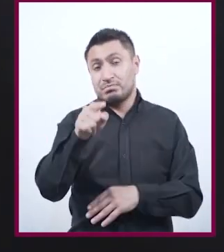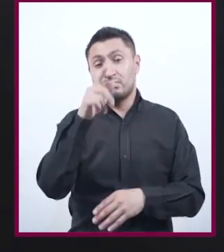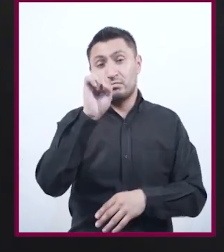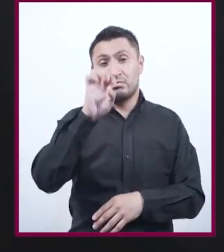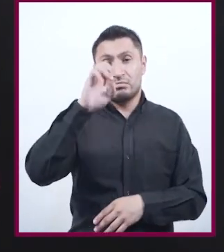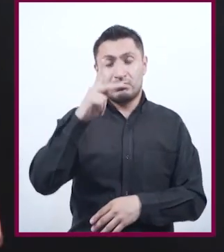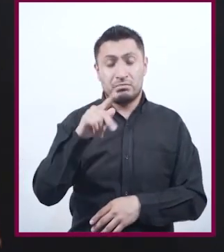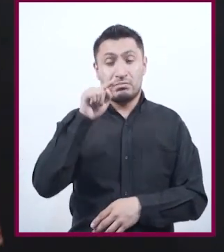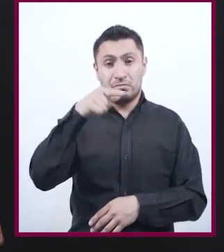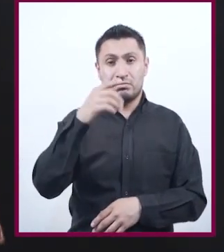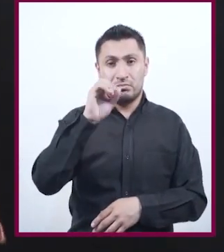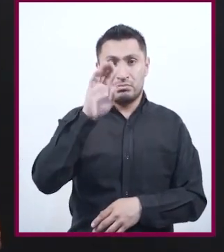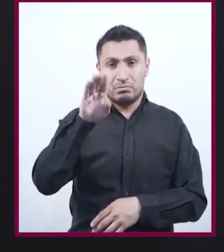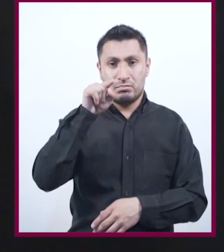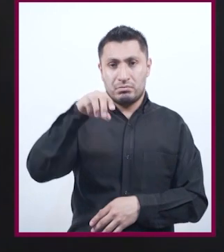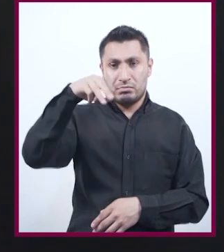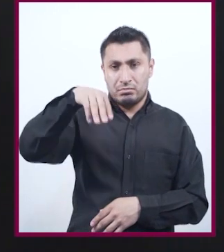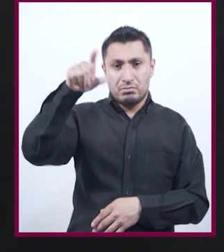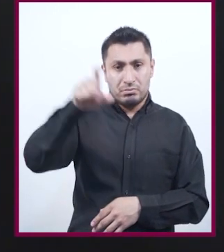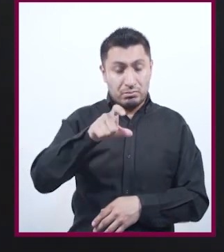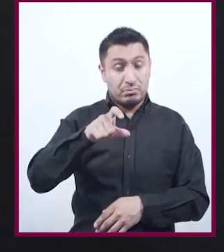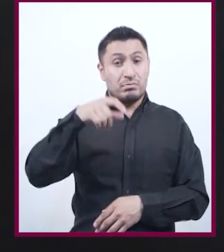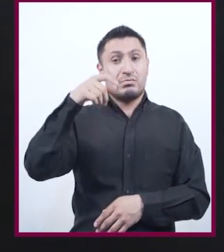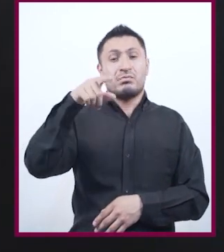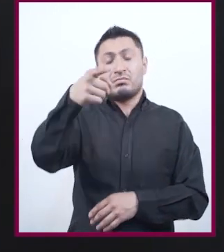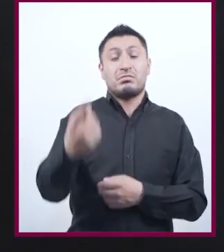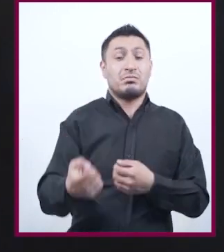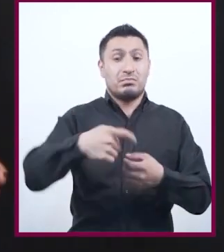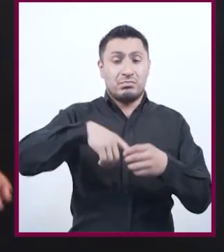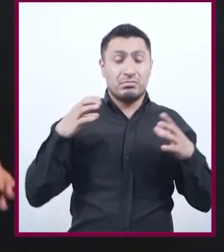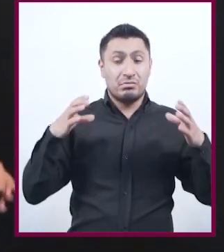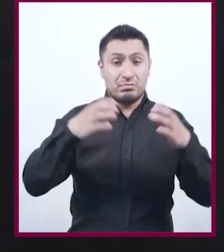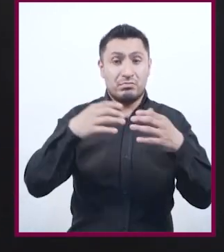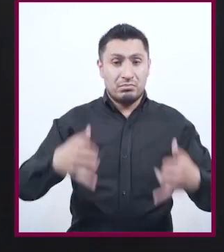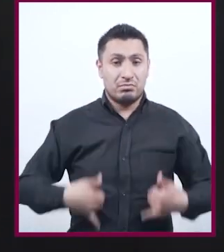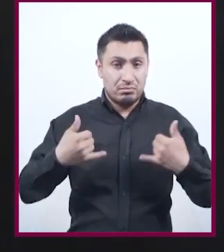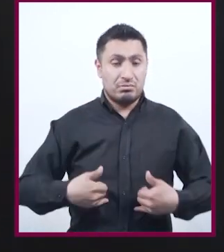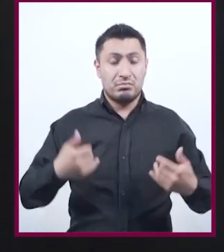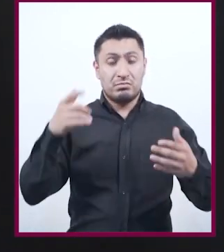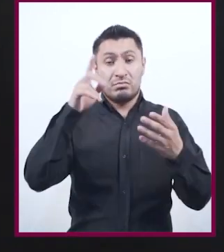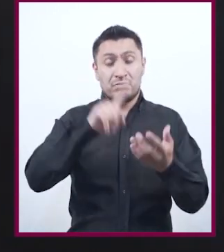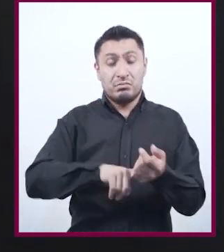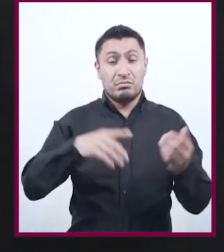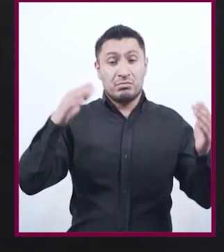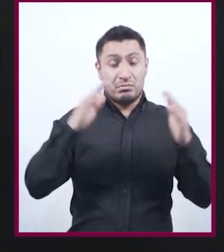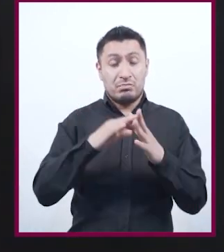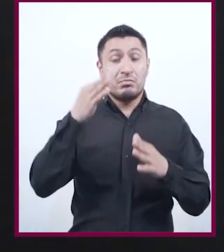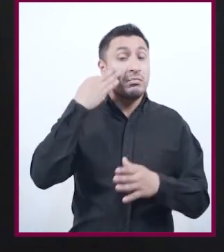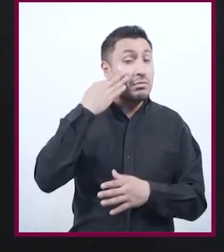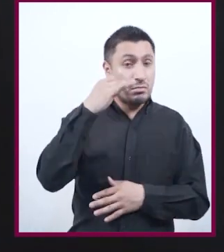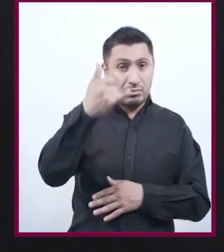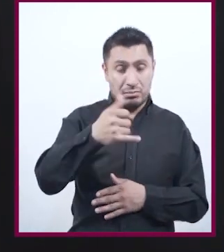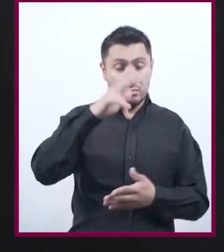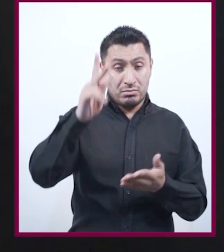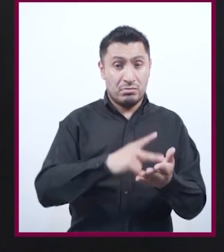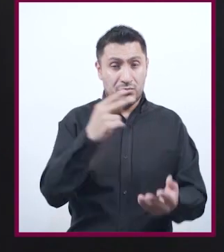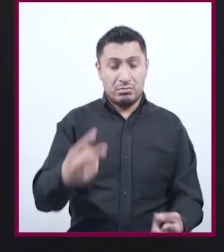jovenesencasa.cep.gob.mx, únete a la comunidad de Jóvenes en Casa en Facebook y vuelve a ver los programas de Jóvenes en TV en